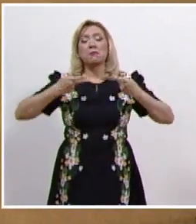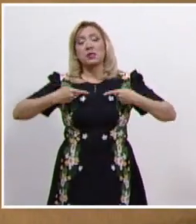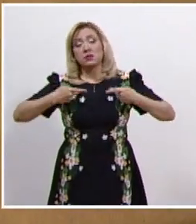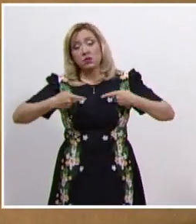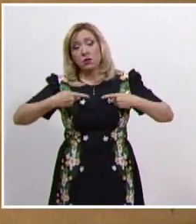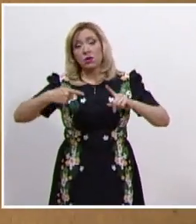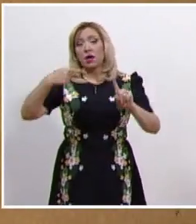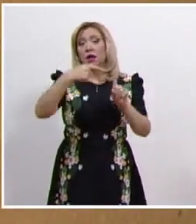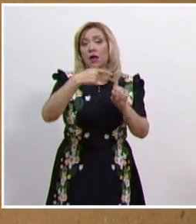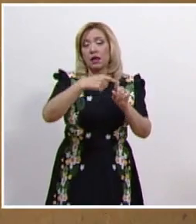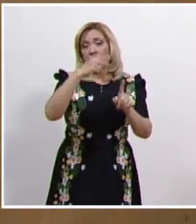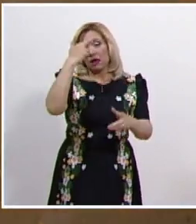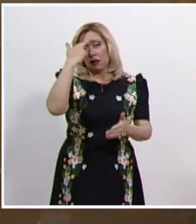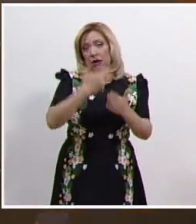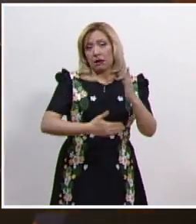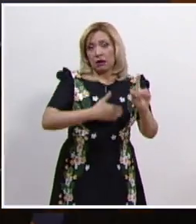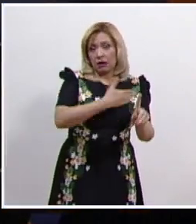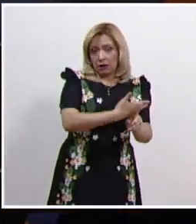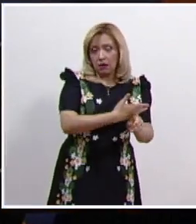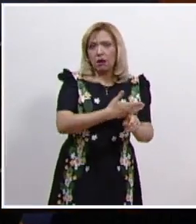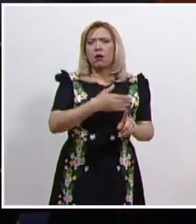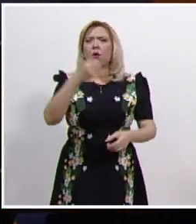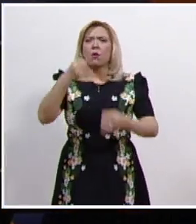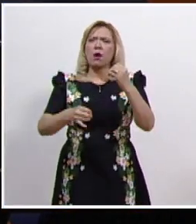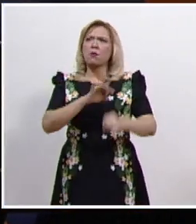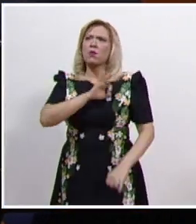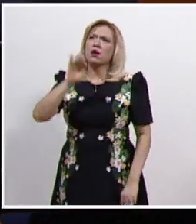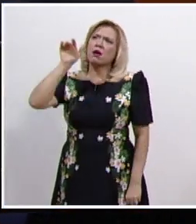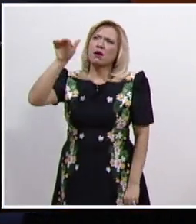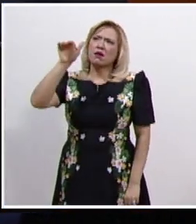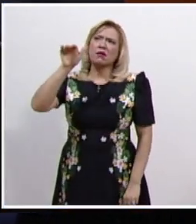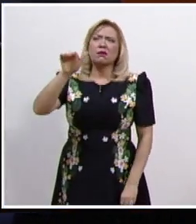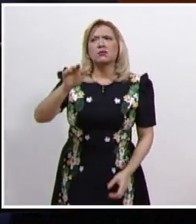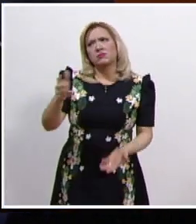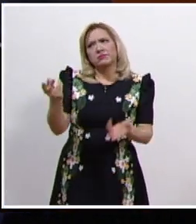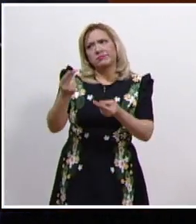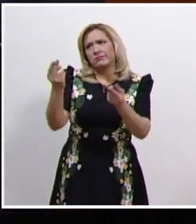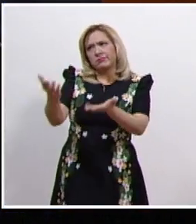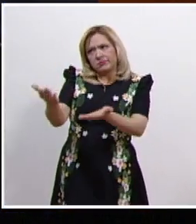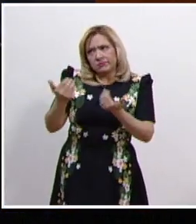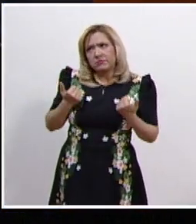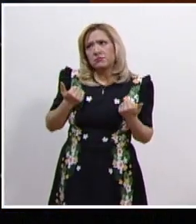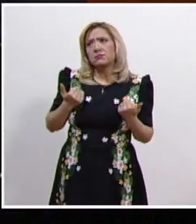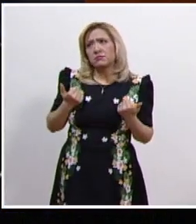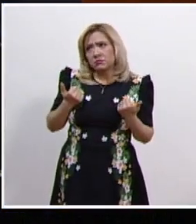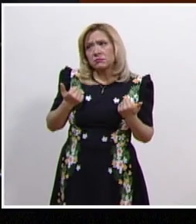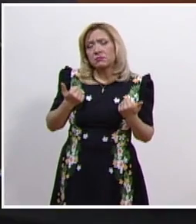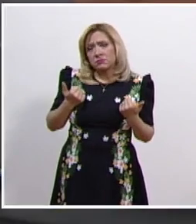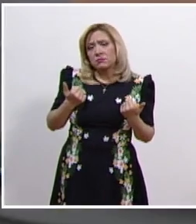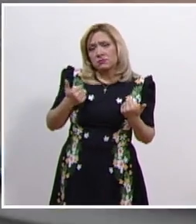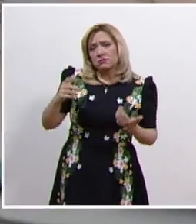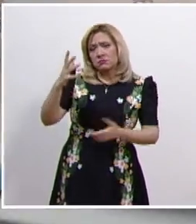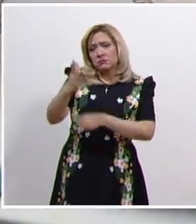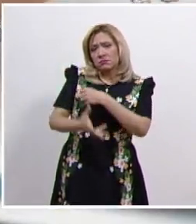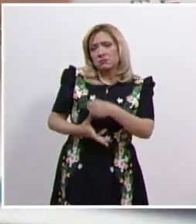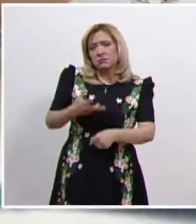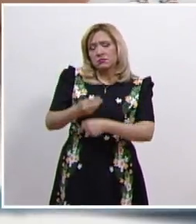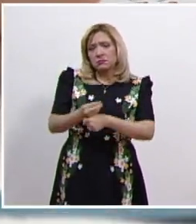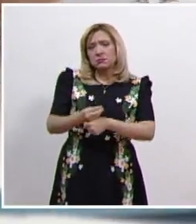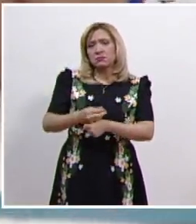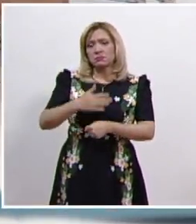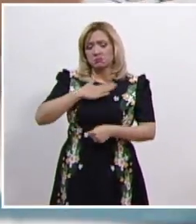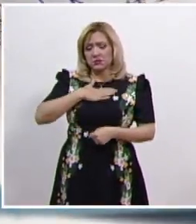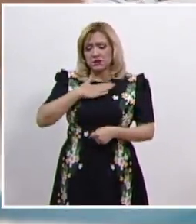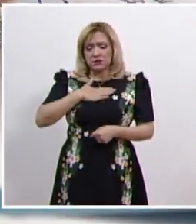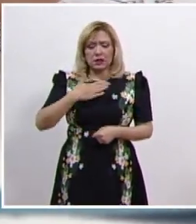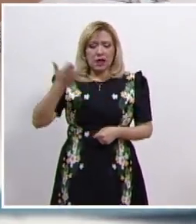al juez en cualquier etapa del procedimiento restituir los bienes o productos del delito o restablecer las cosas al estado que